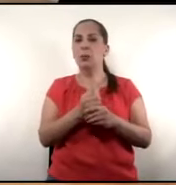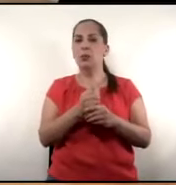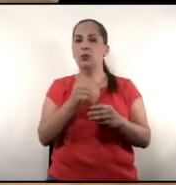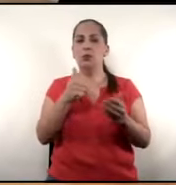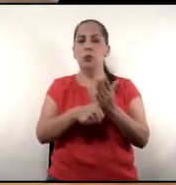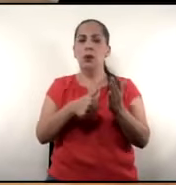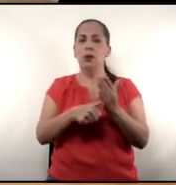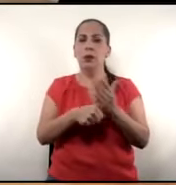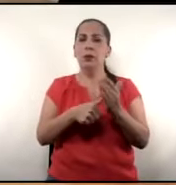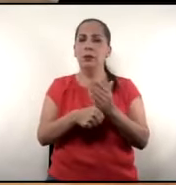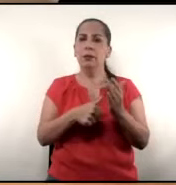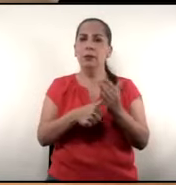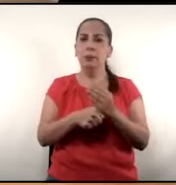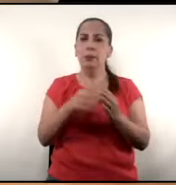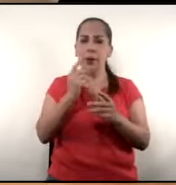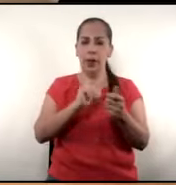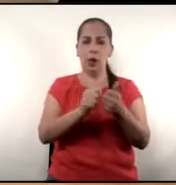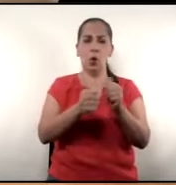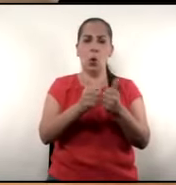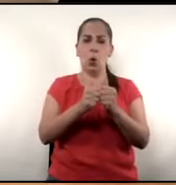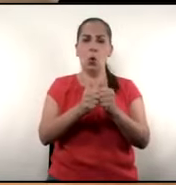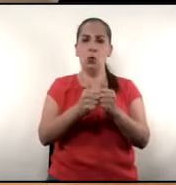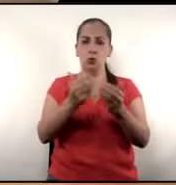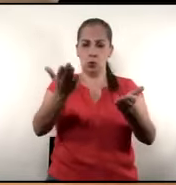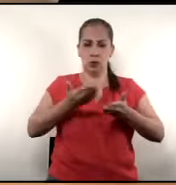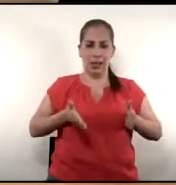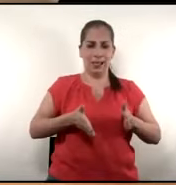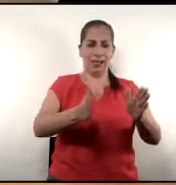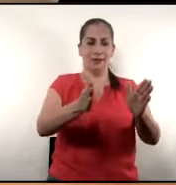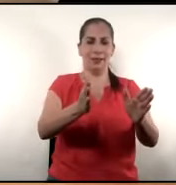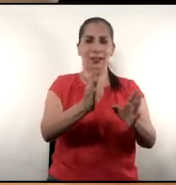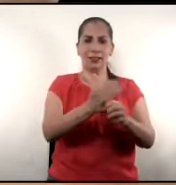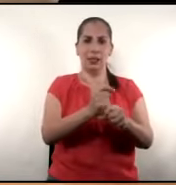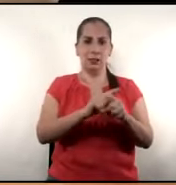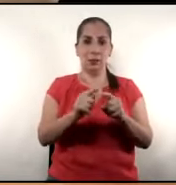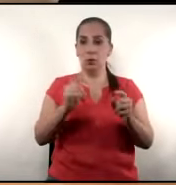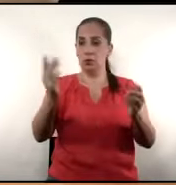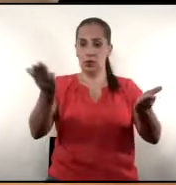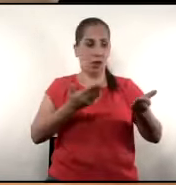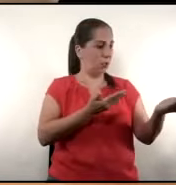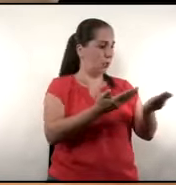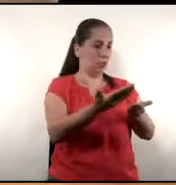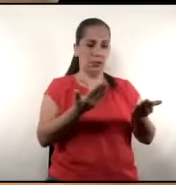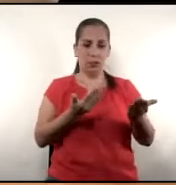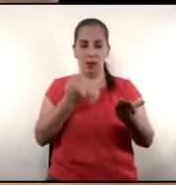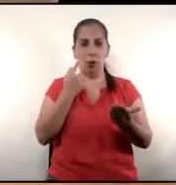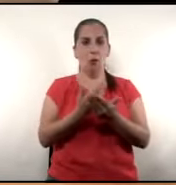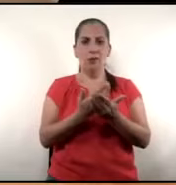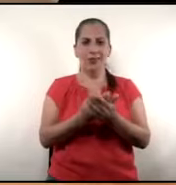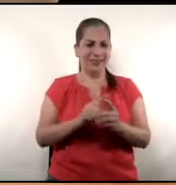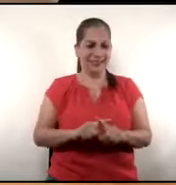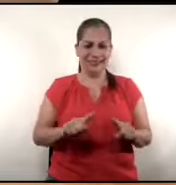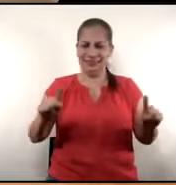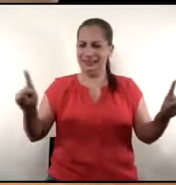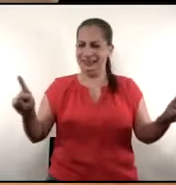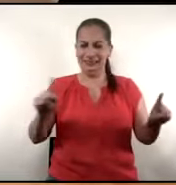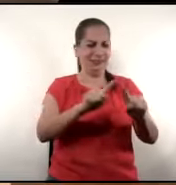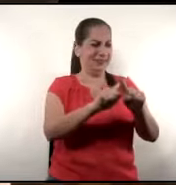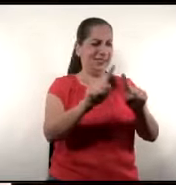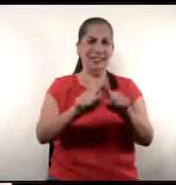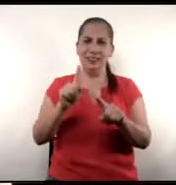planos. Y entonces usted recibe 3 o 4 ofertas, pero cada oferta es un chiquito distinto. Y compararlas es